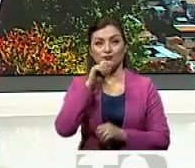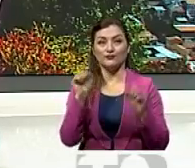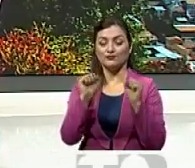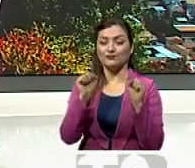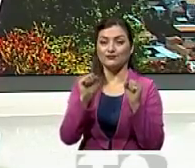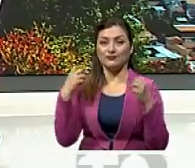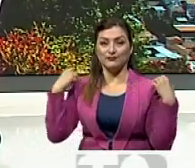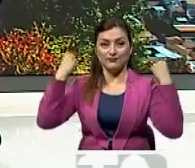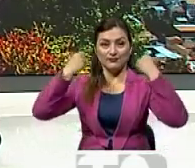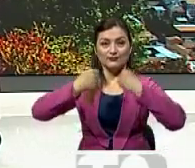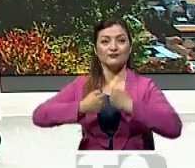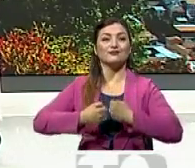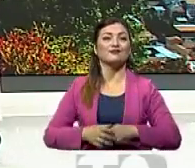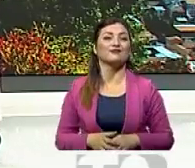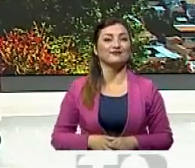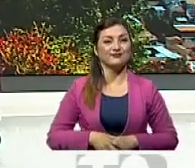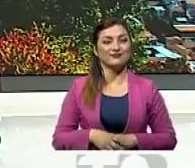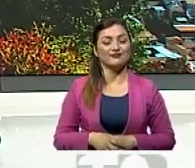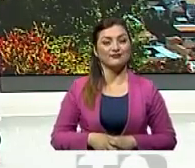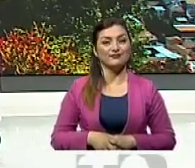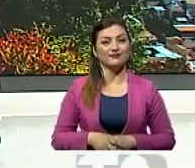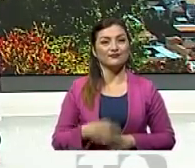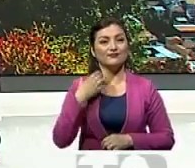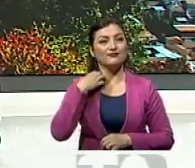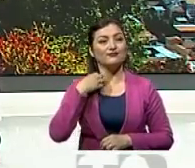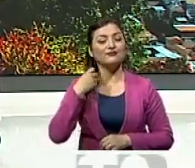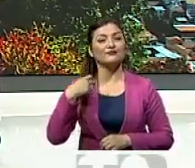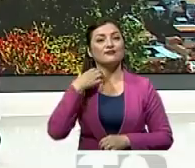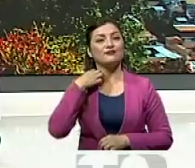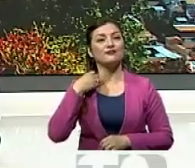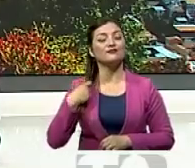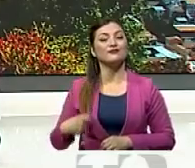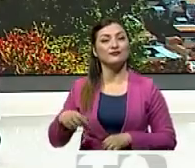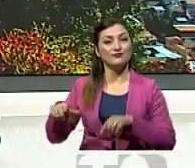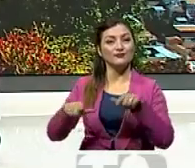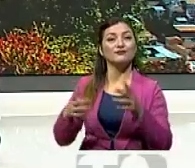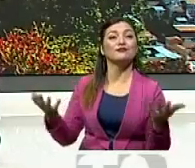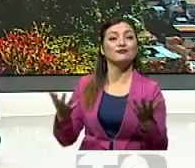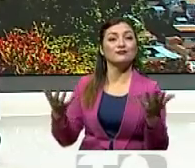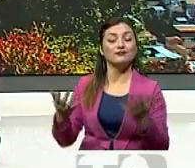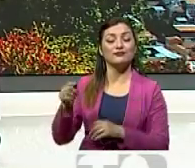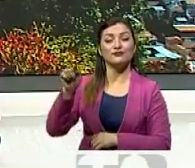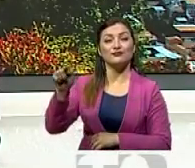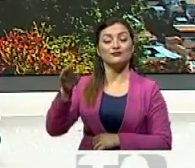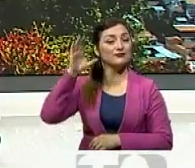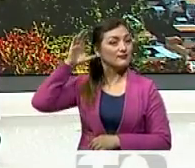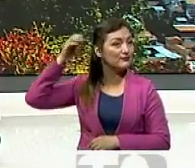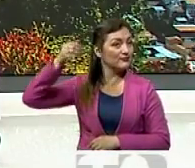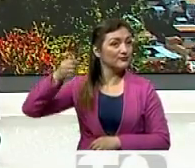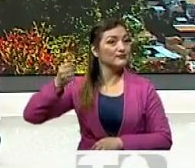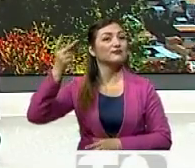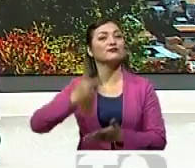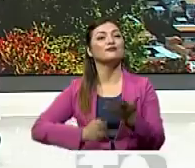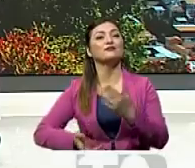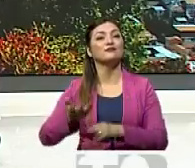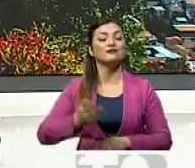saque su chompita. Vamos a revisar otro punto del Ecuador. Nos trasladamos ahora a Atenas del Ecuador, a Cuenca. ¿Qué pasa en